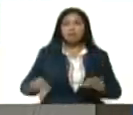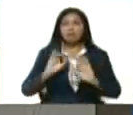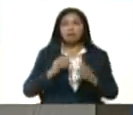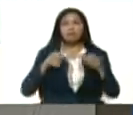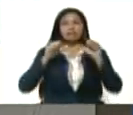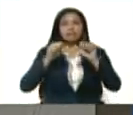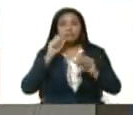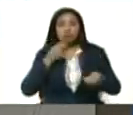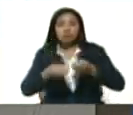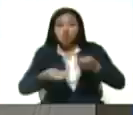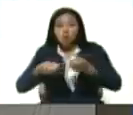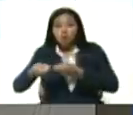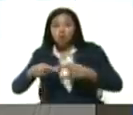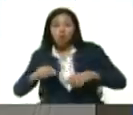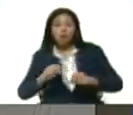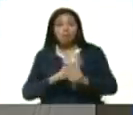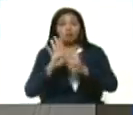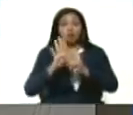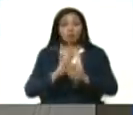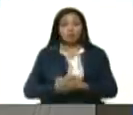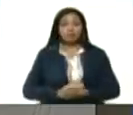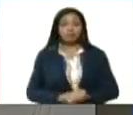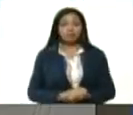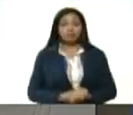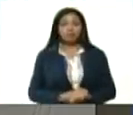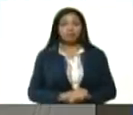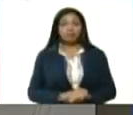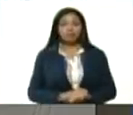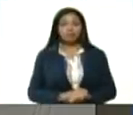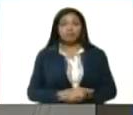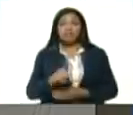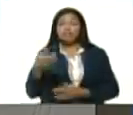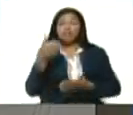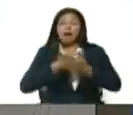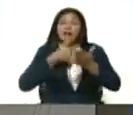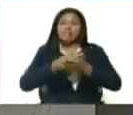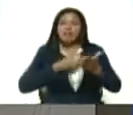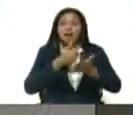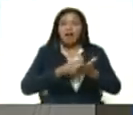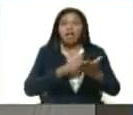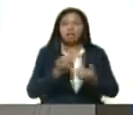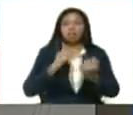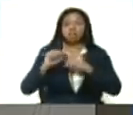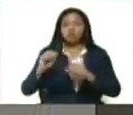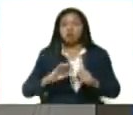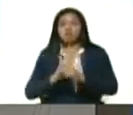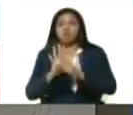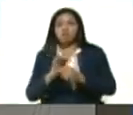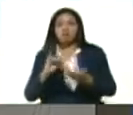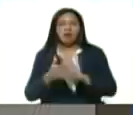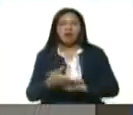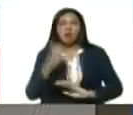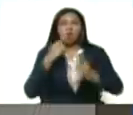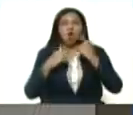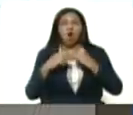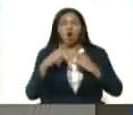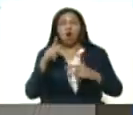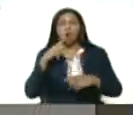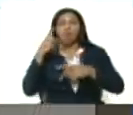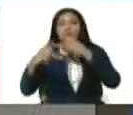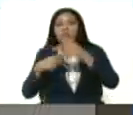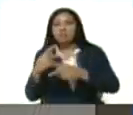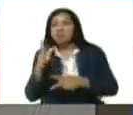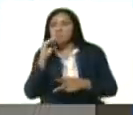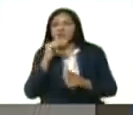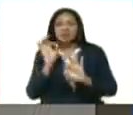Seguimiento y Control del COVID-19. Este combate, esta batalla contra el COVID-19 no tiene color político, señor gobernador,